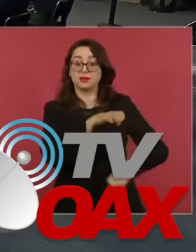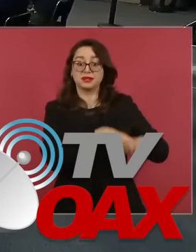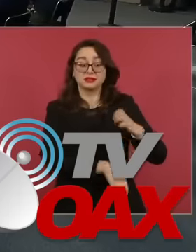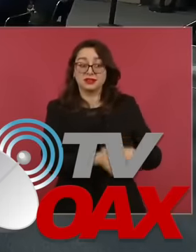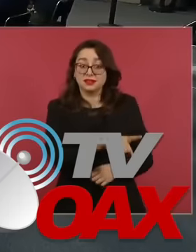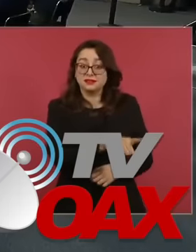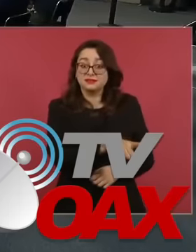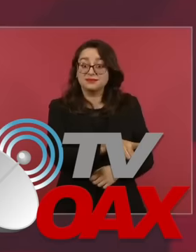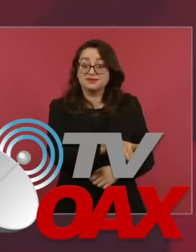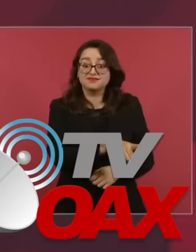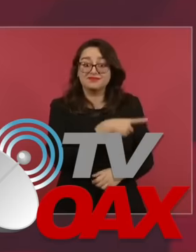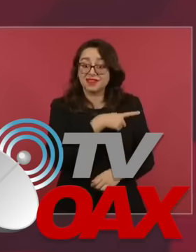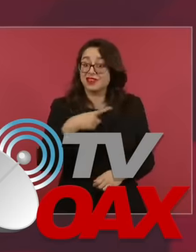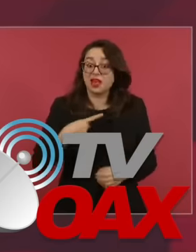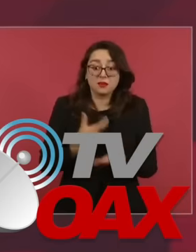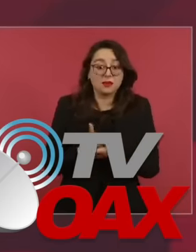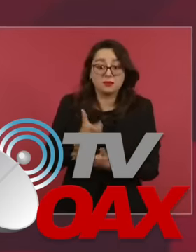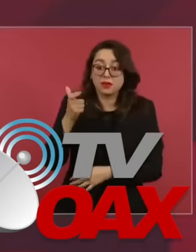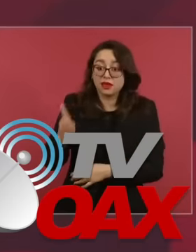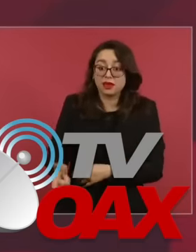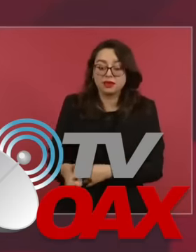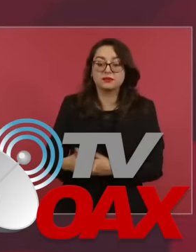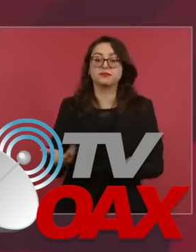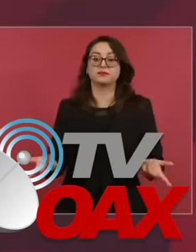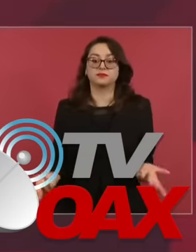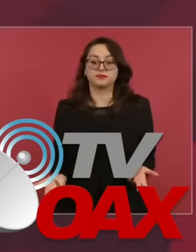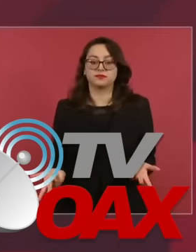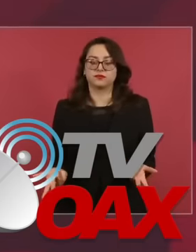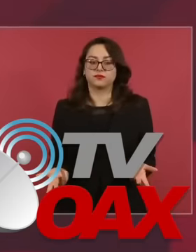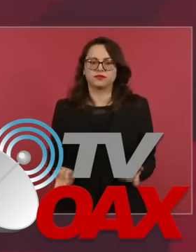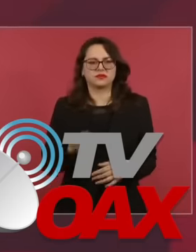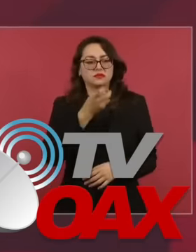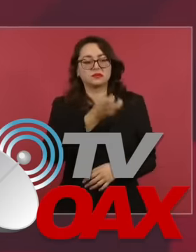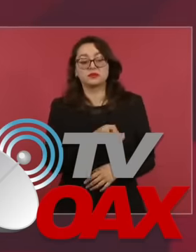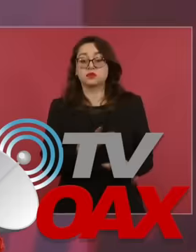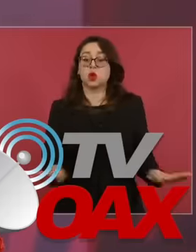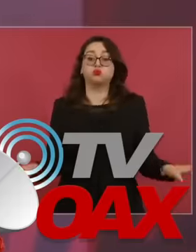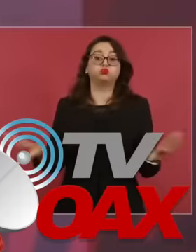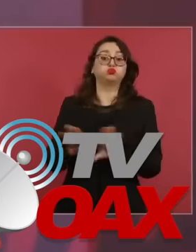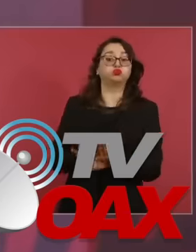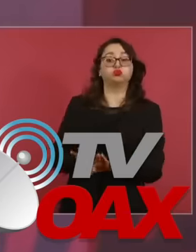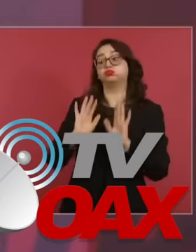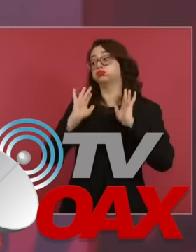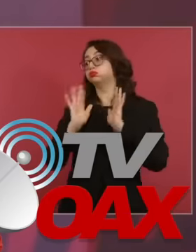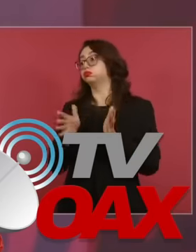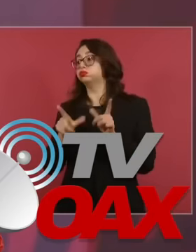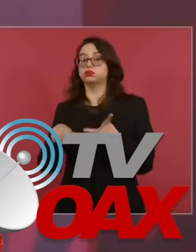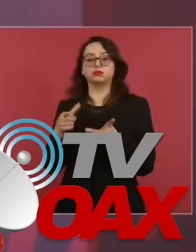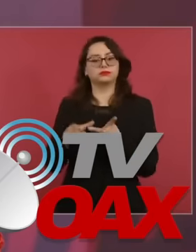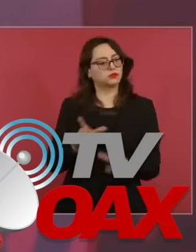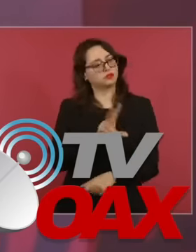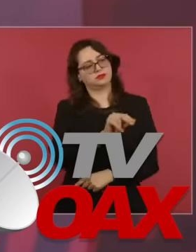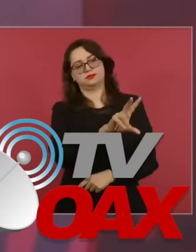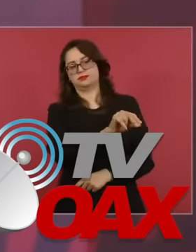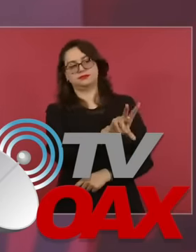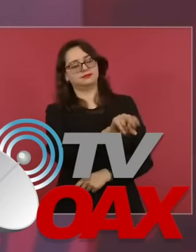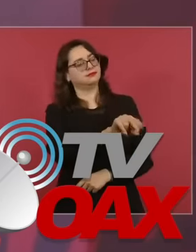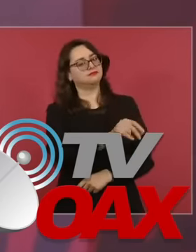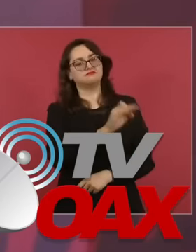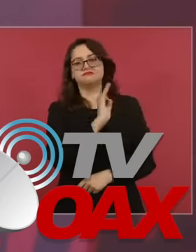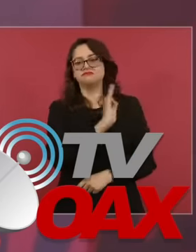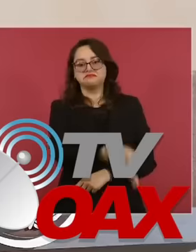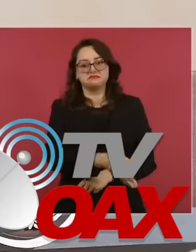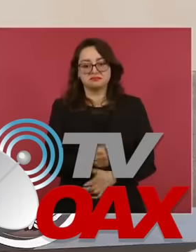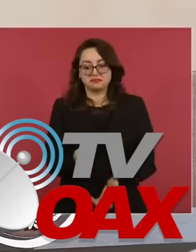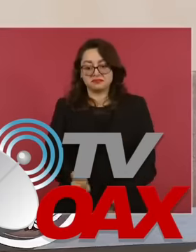hacer. Desde nuestro punto de vista, por eso decimos, no se acepta el cierre del Fideicomiso. Ni siquiera fue